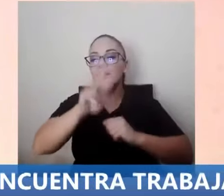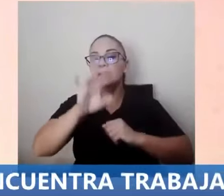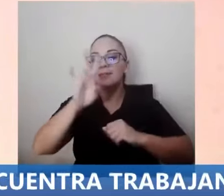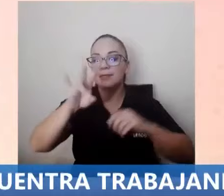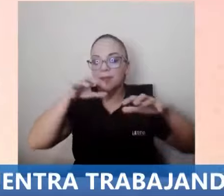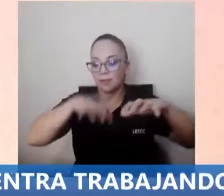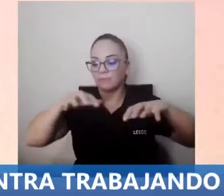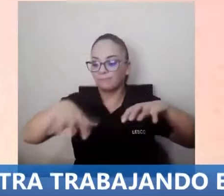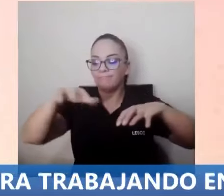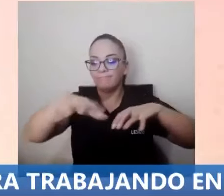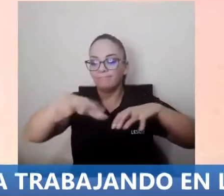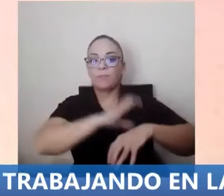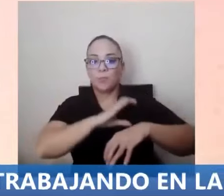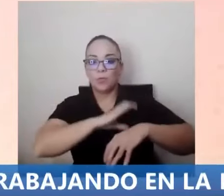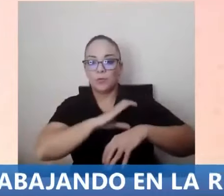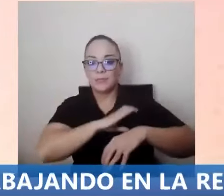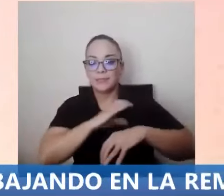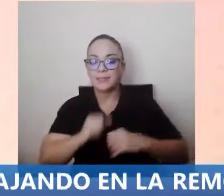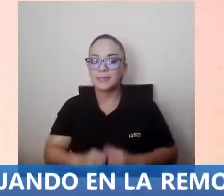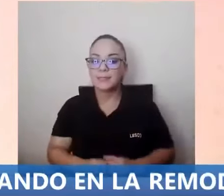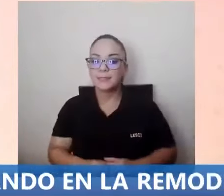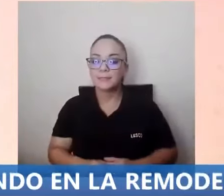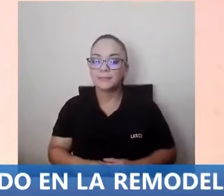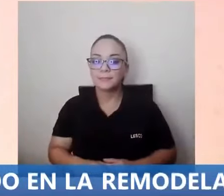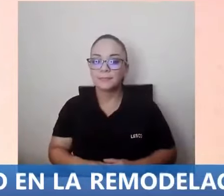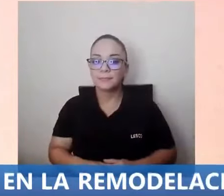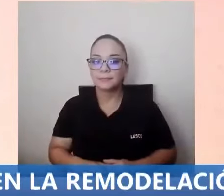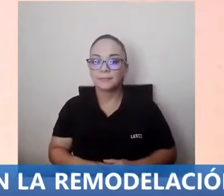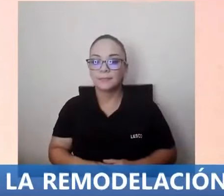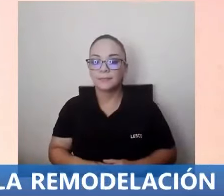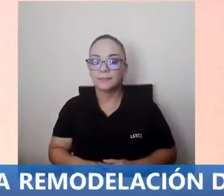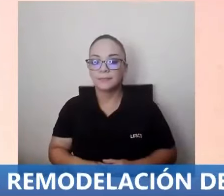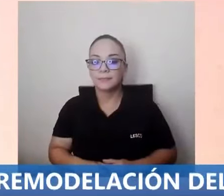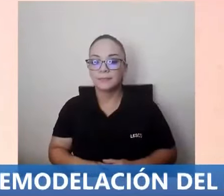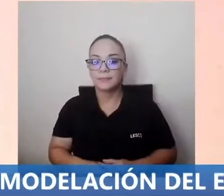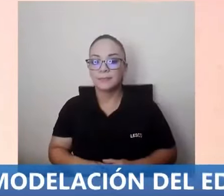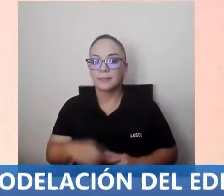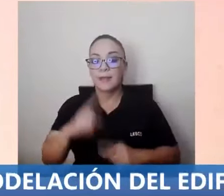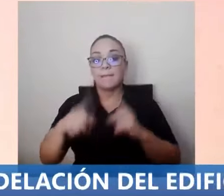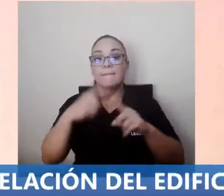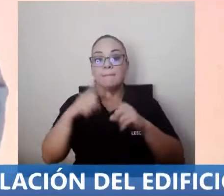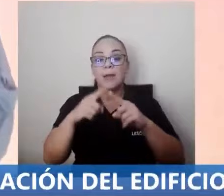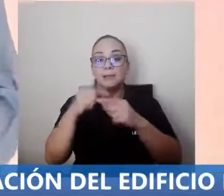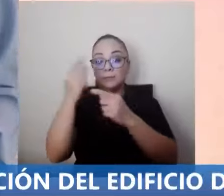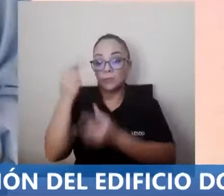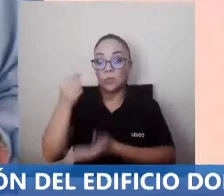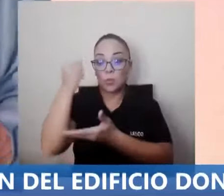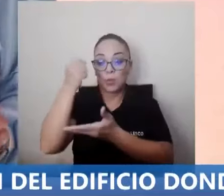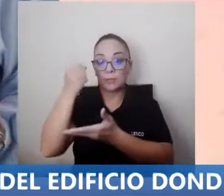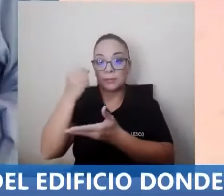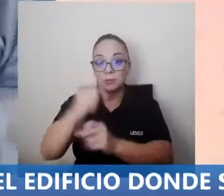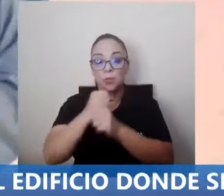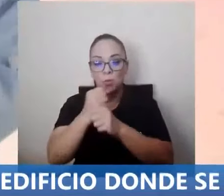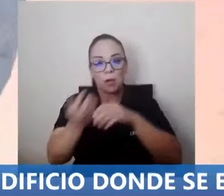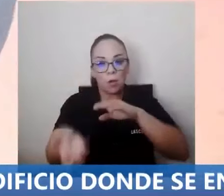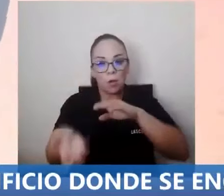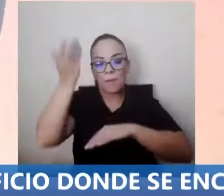delegaciones policiales, junto a un aumento del presupuesto del Ministerio de Seguridad de casi